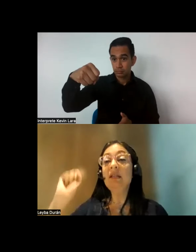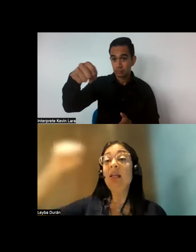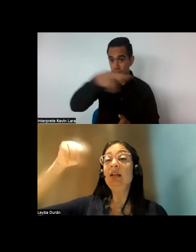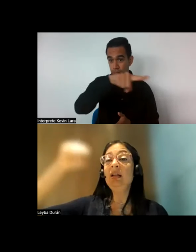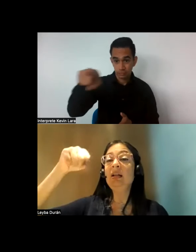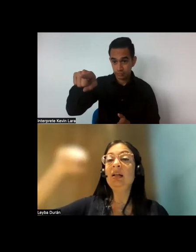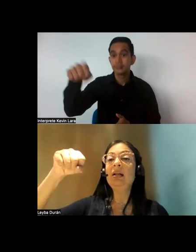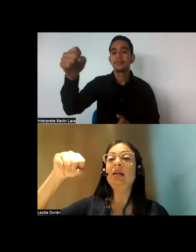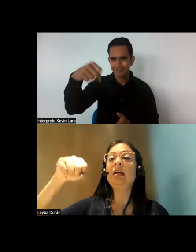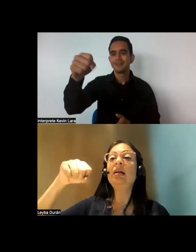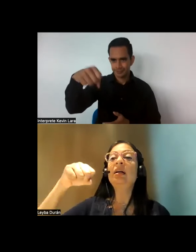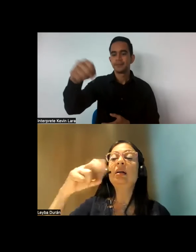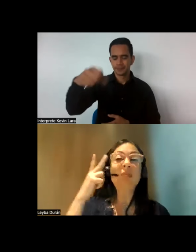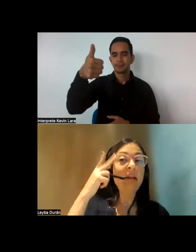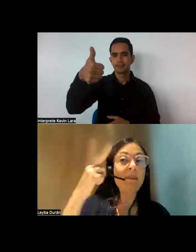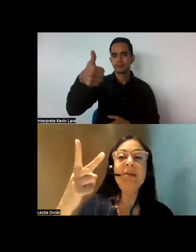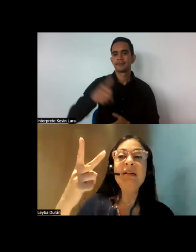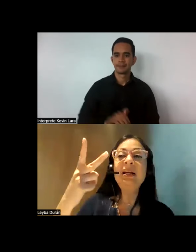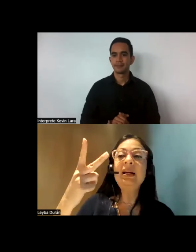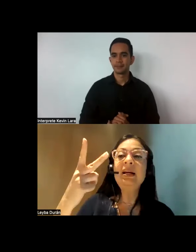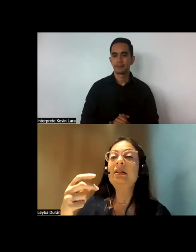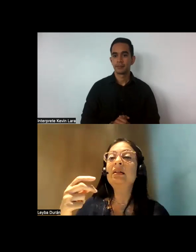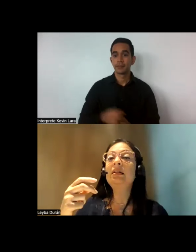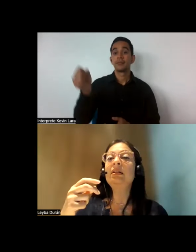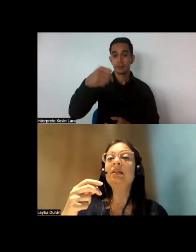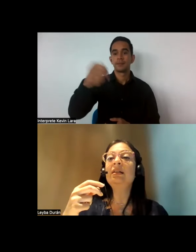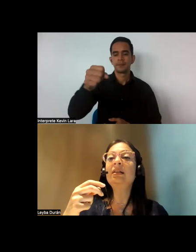Kevin, ¿sí? ¿Pueden ver mi pantalla?